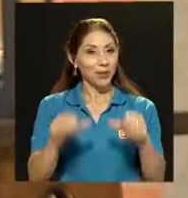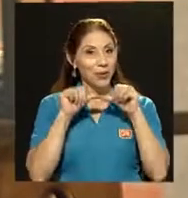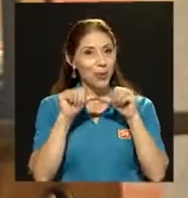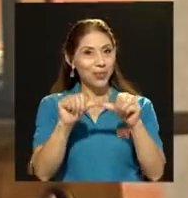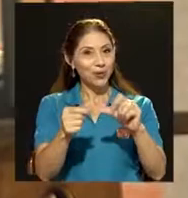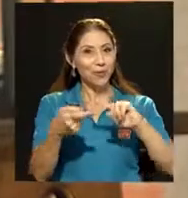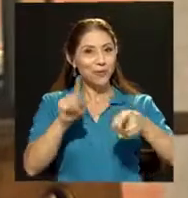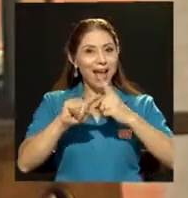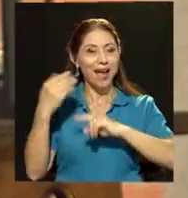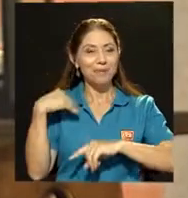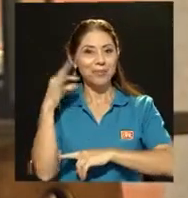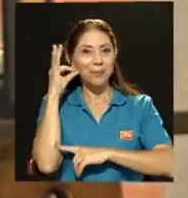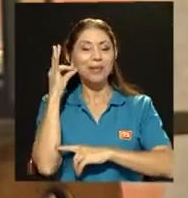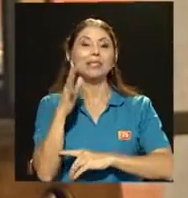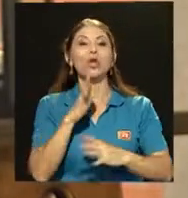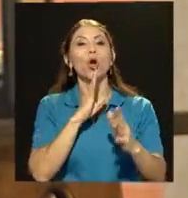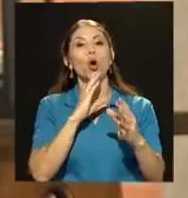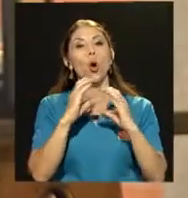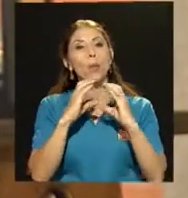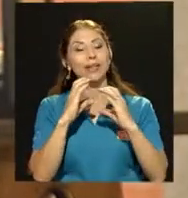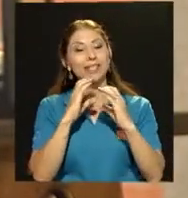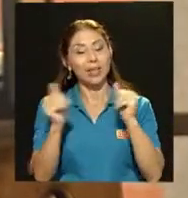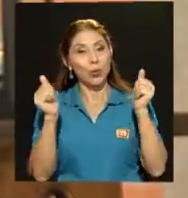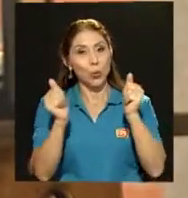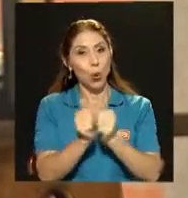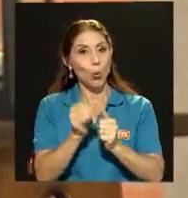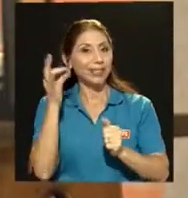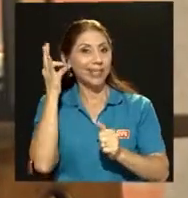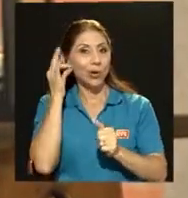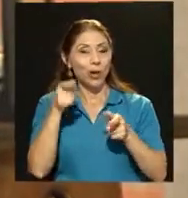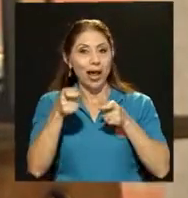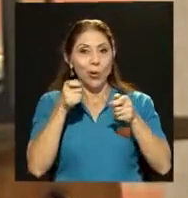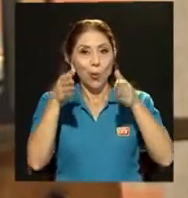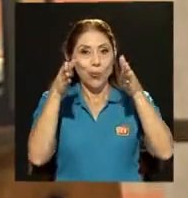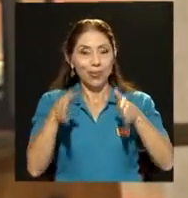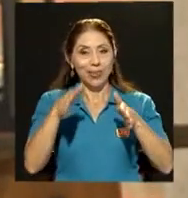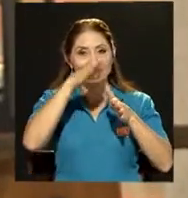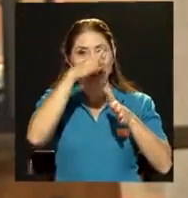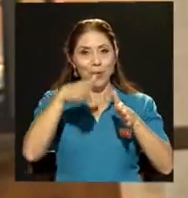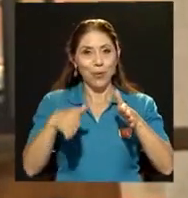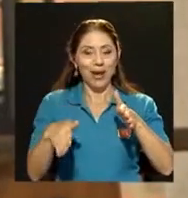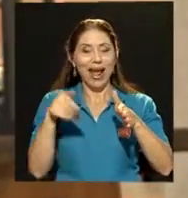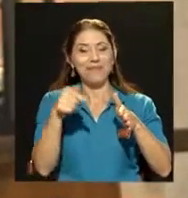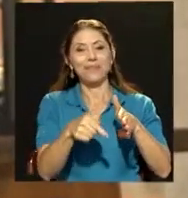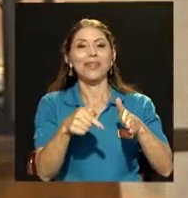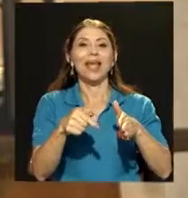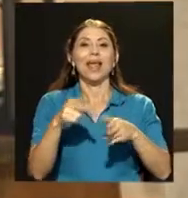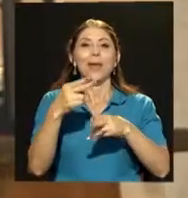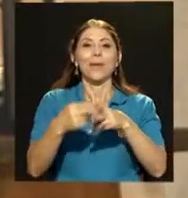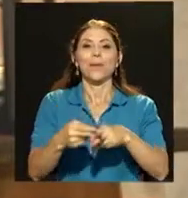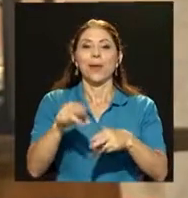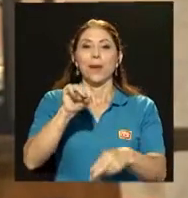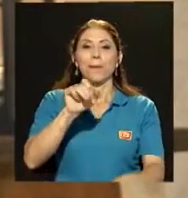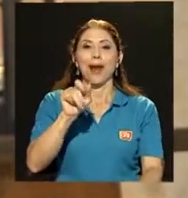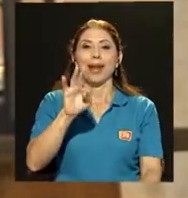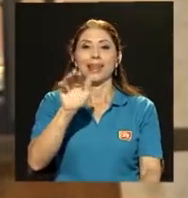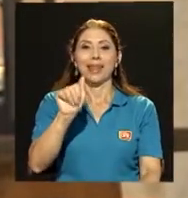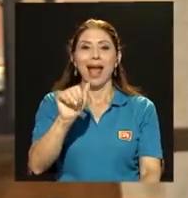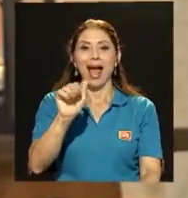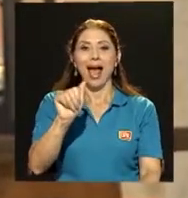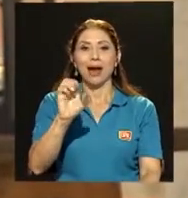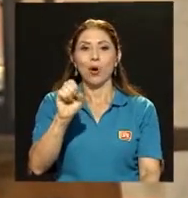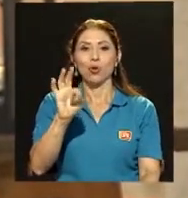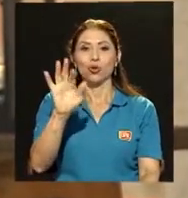Continuamos, amigas y amigos, conversando, decía, con la señora Contralora General de la República, doña Marta Costa, y con la